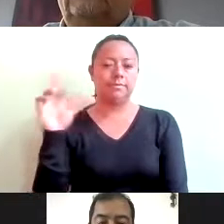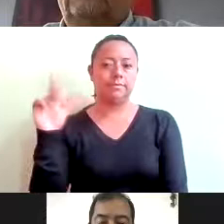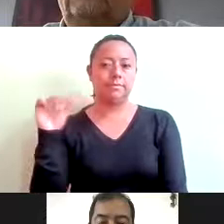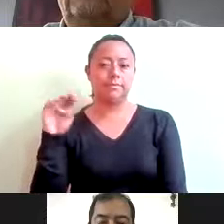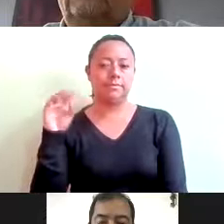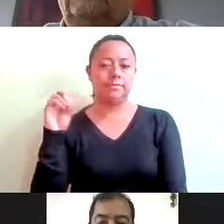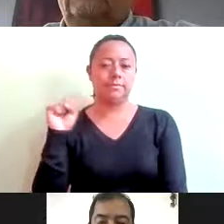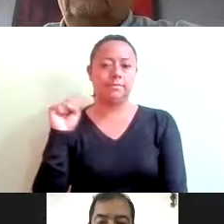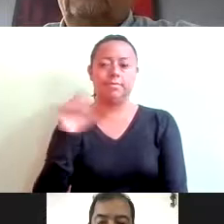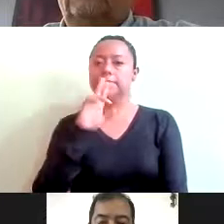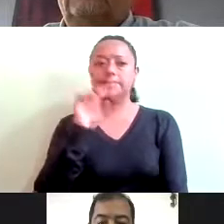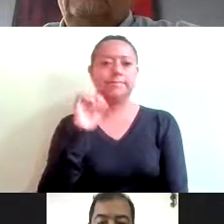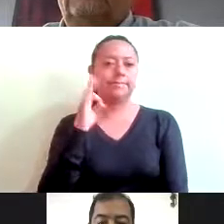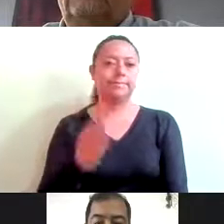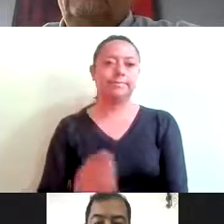Teresa Ramos, a favor.